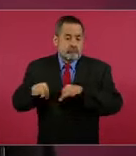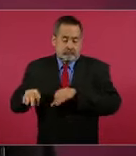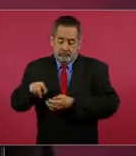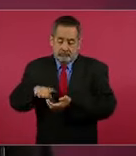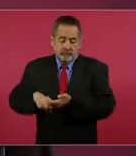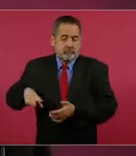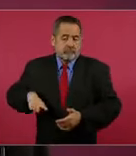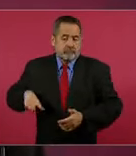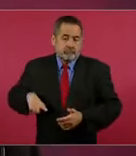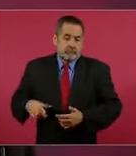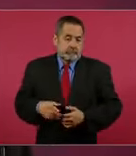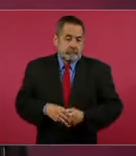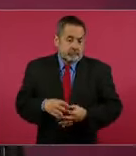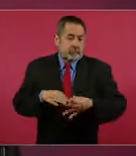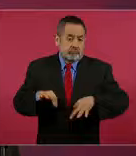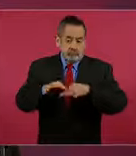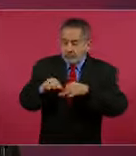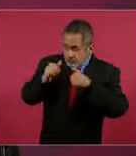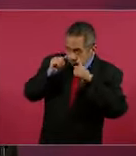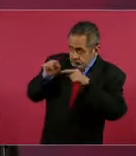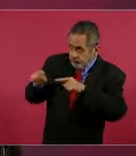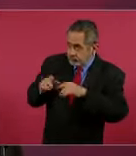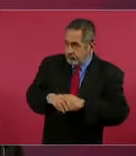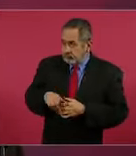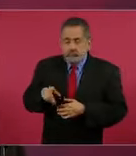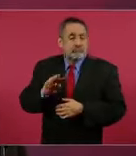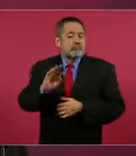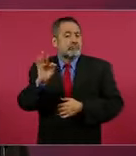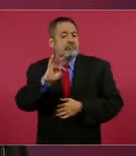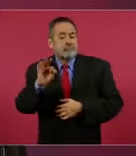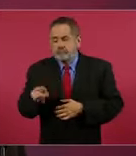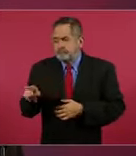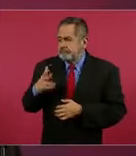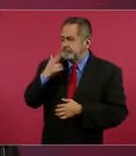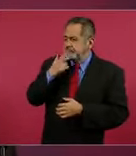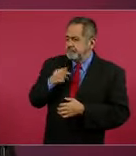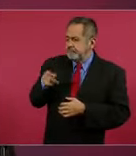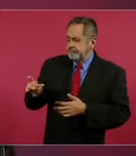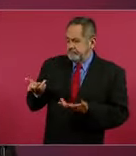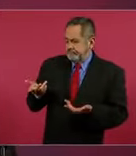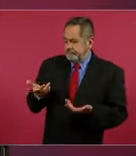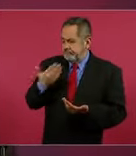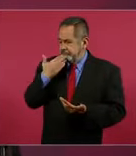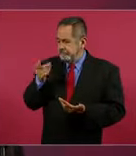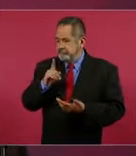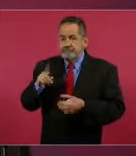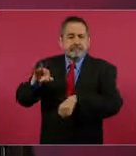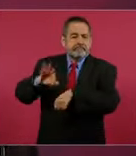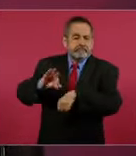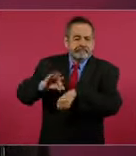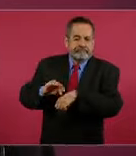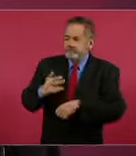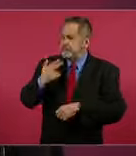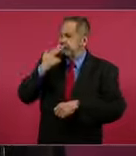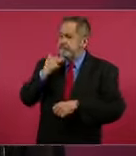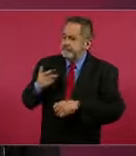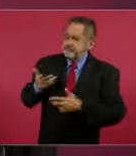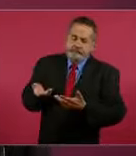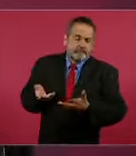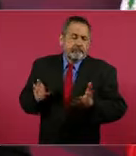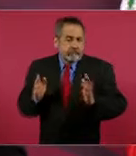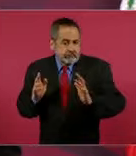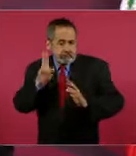Si no funciona la farmacia, o